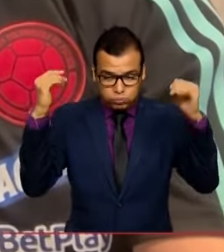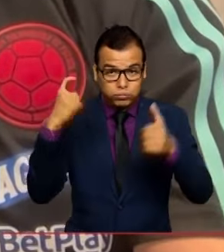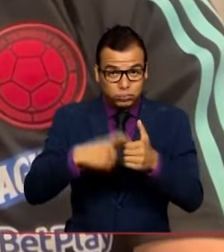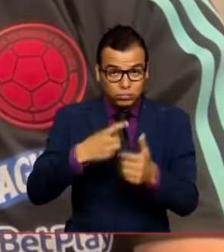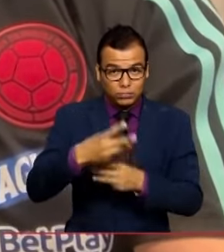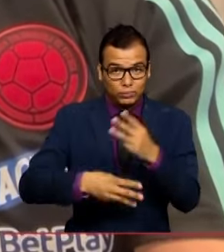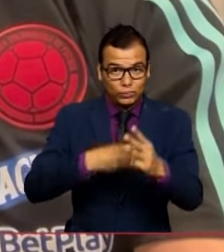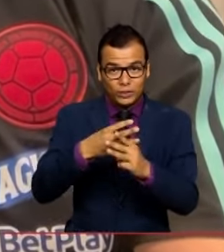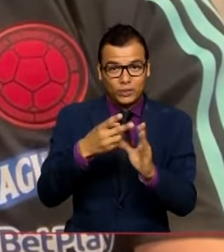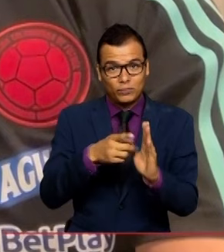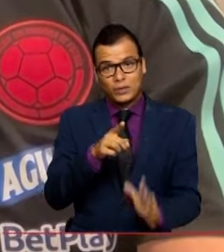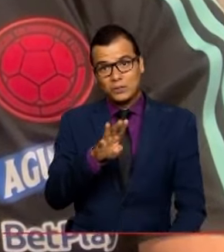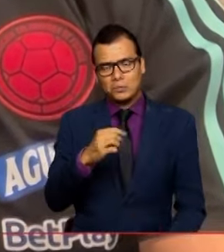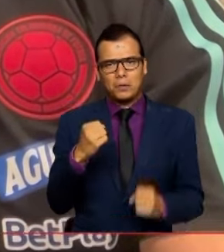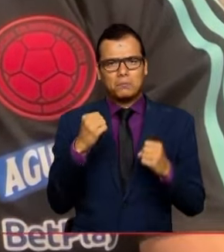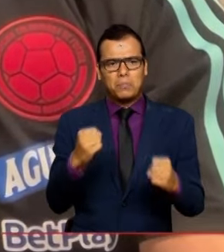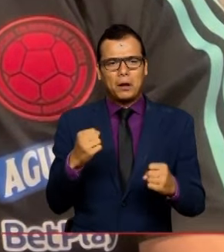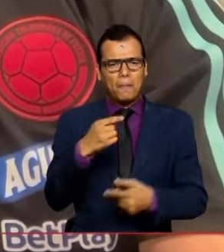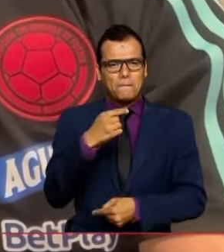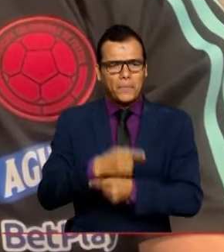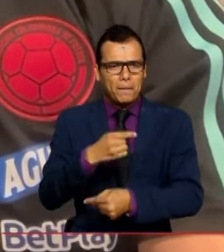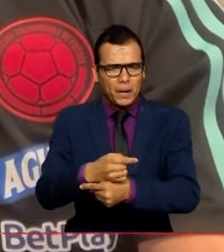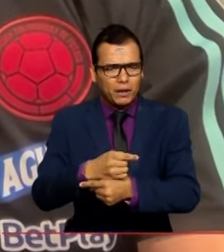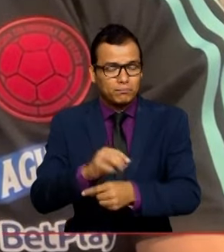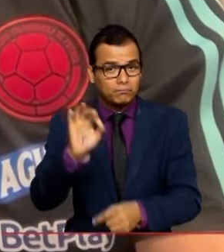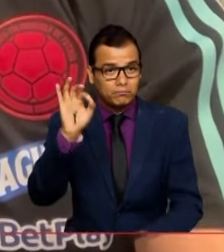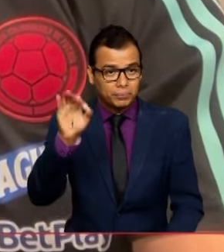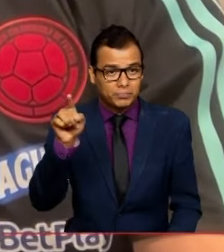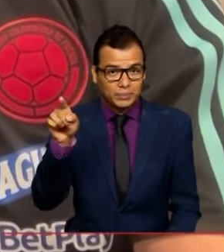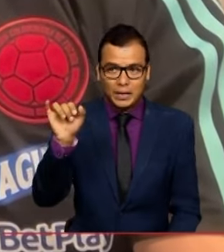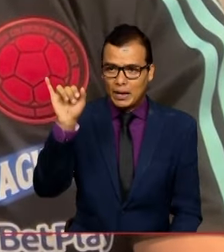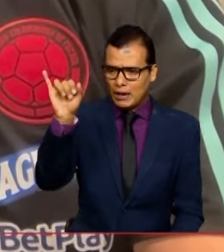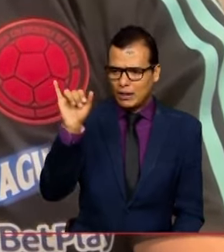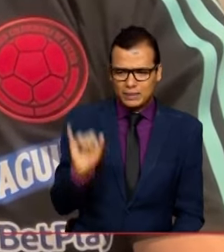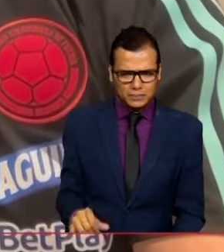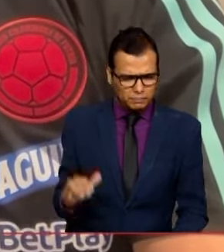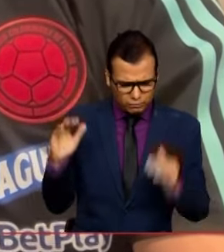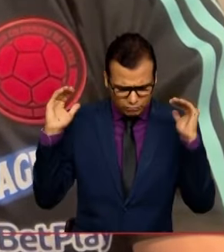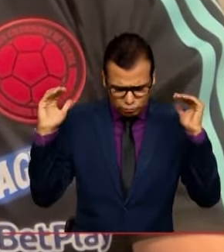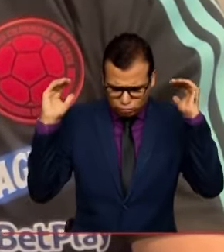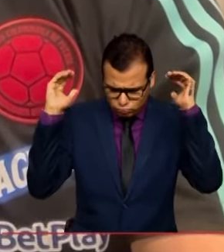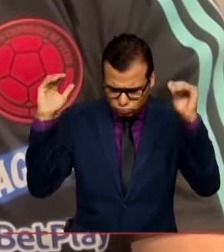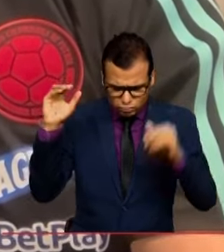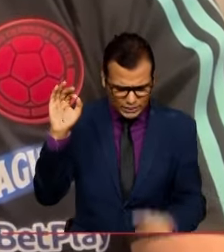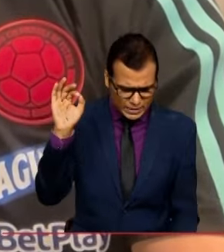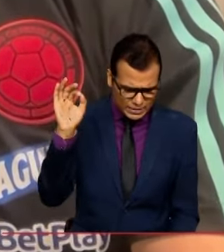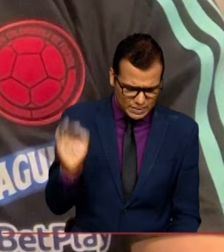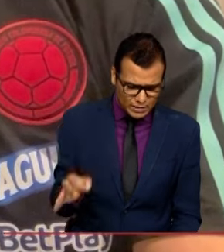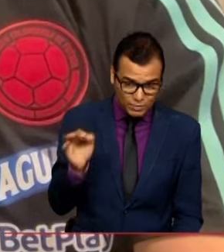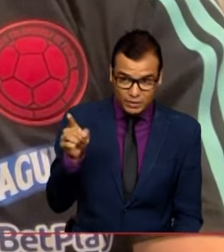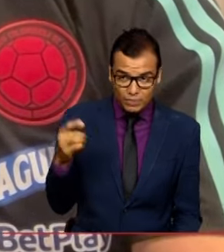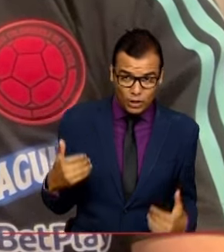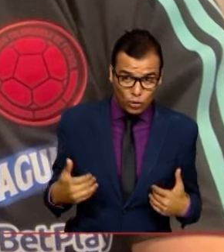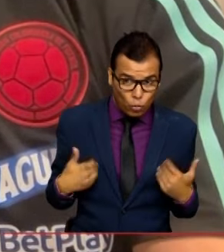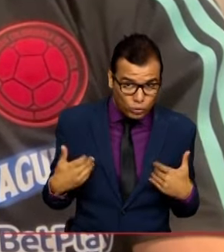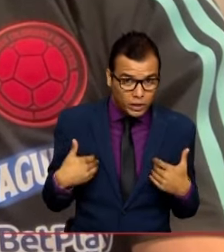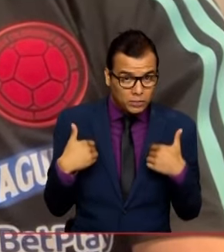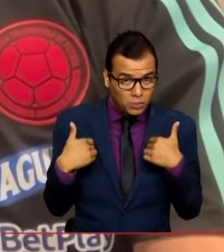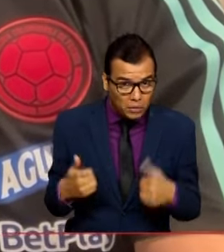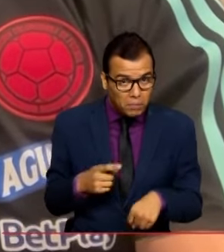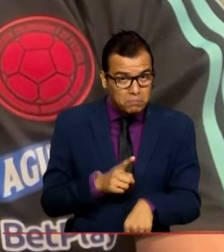2014, goleador, mejor gol. Así que James fue siempre así, cuando está bien, ¿no? Cuando está contento y cuando está